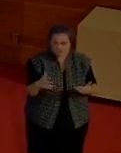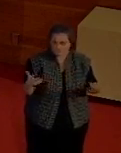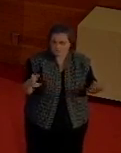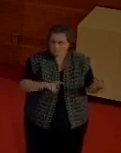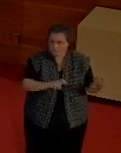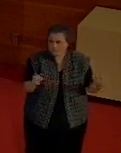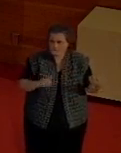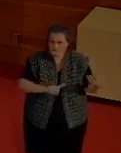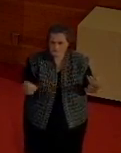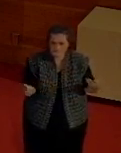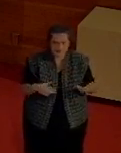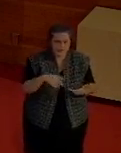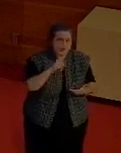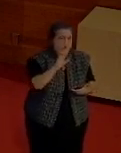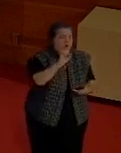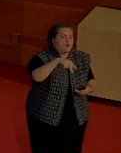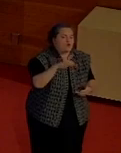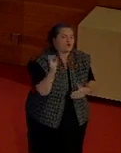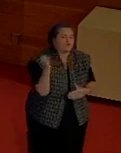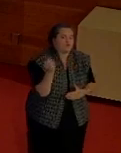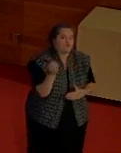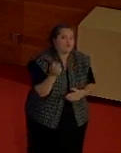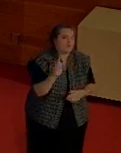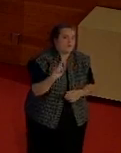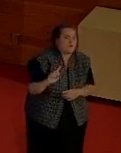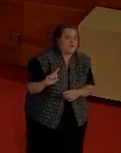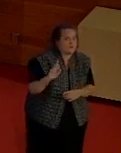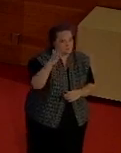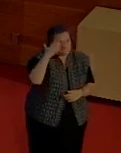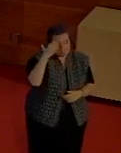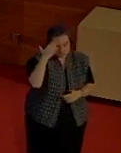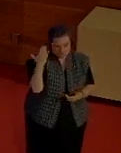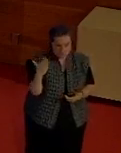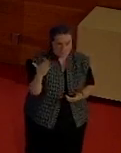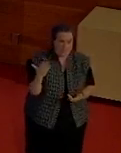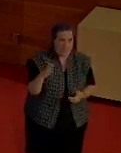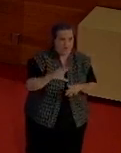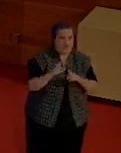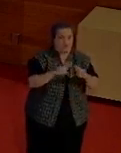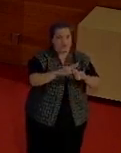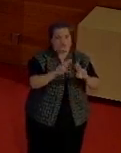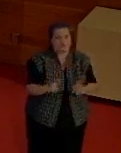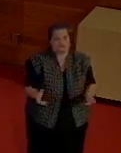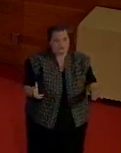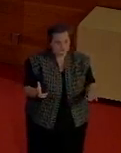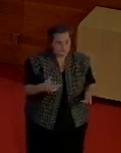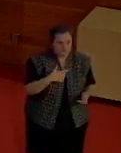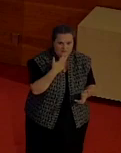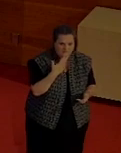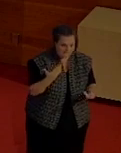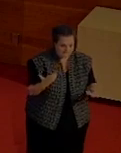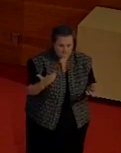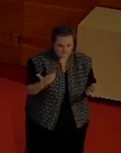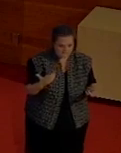otra la ONU Debería ser la principal como legítima representante de la comunidad internacional sino que lo que estamos viviendo ahora mismo es